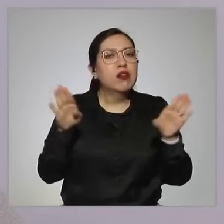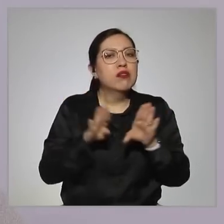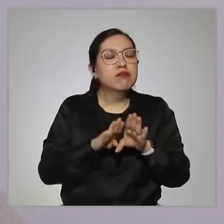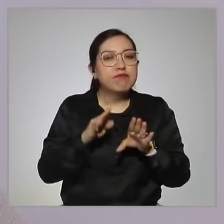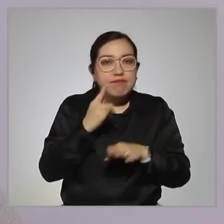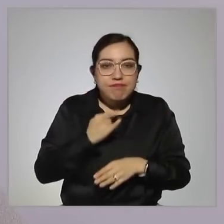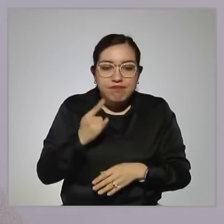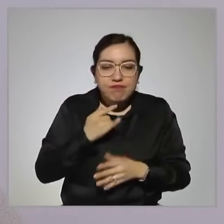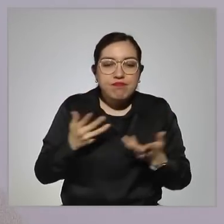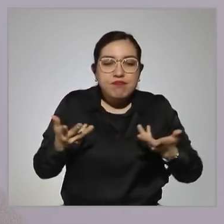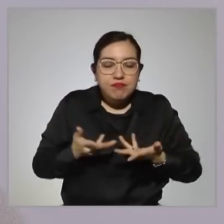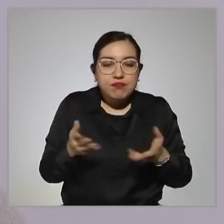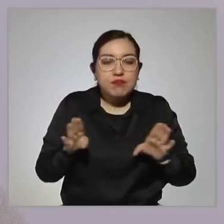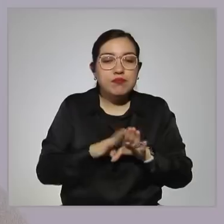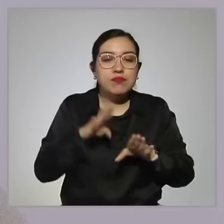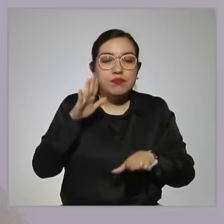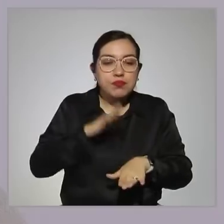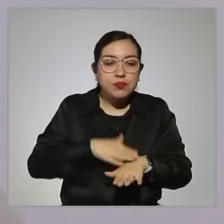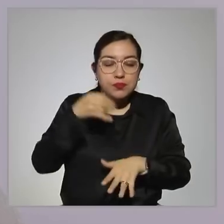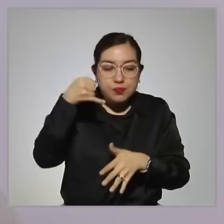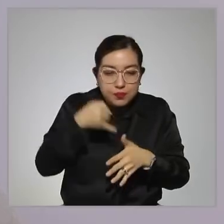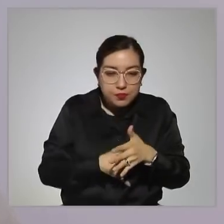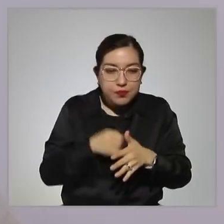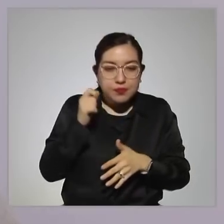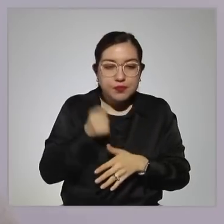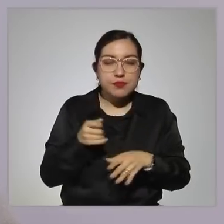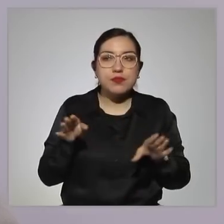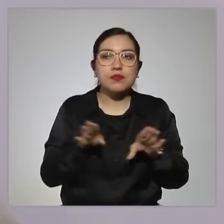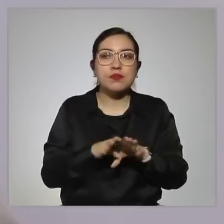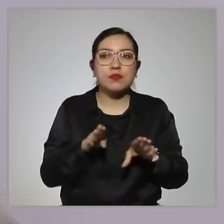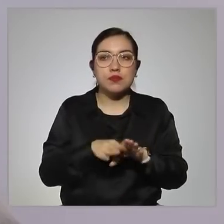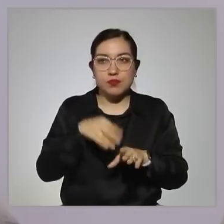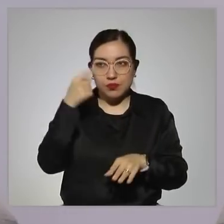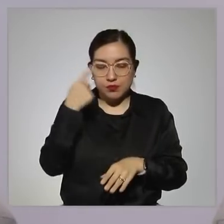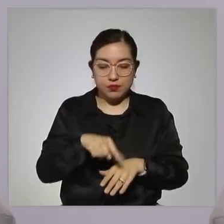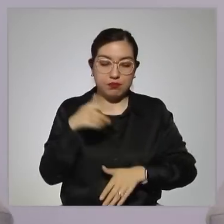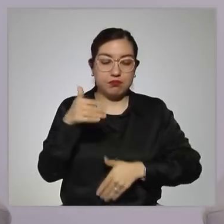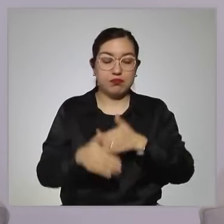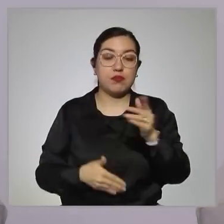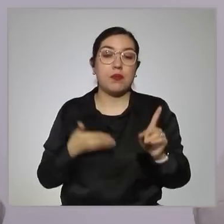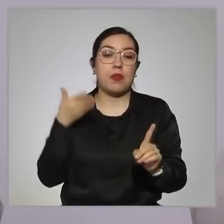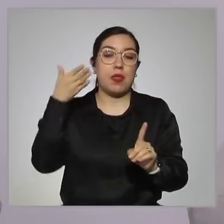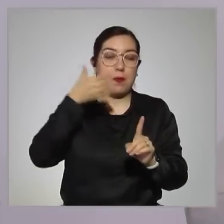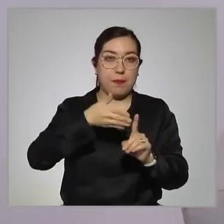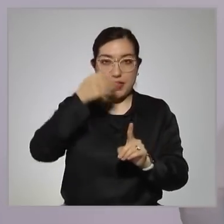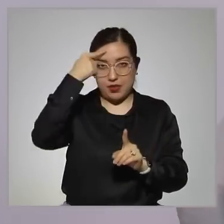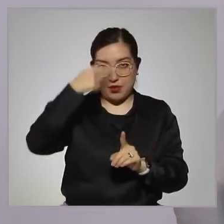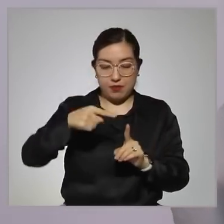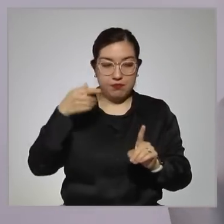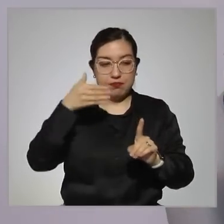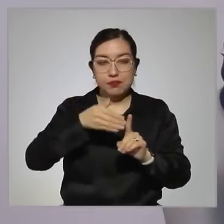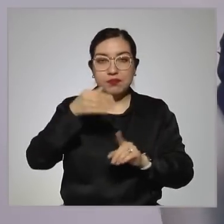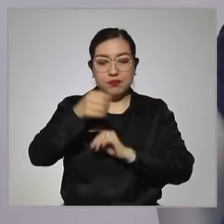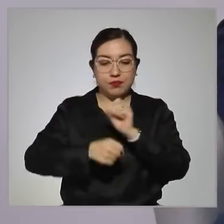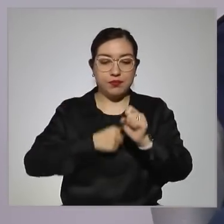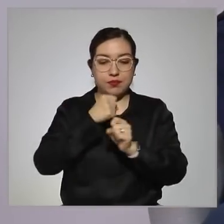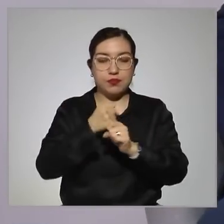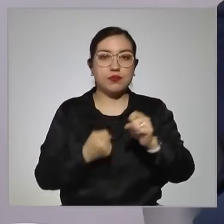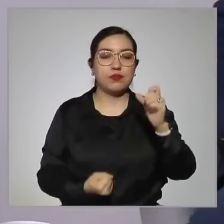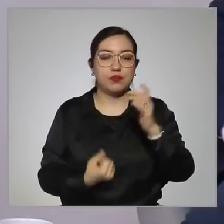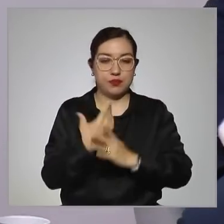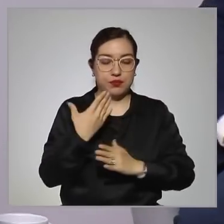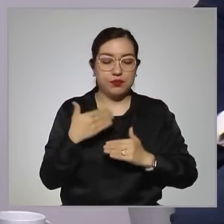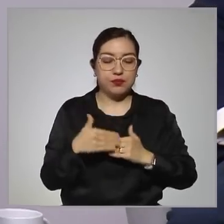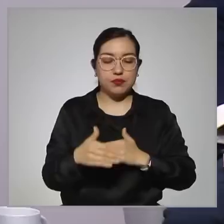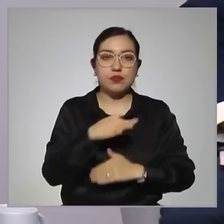cómo debemos de profundizar precisamente para que nuestras metas, nuestros propósitos de Año Nuevo los